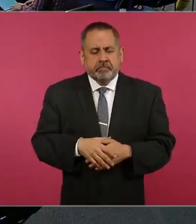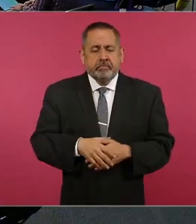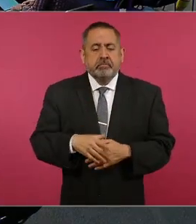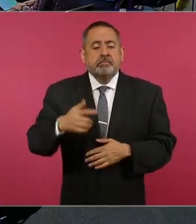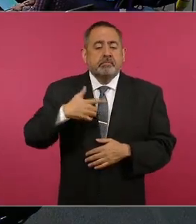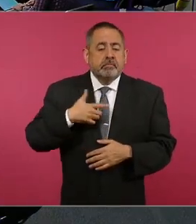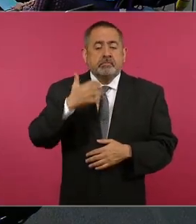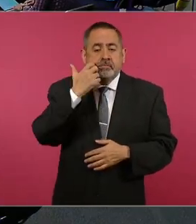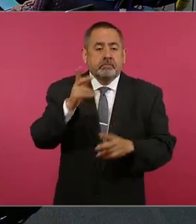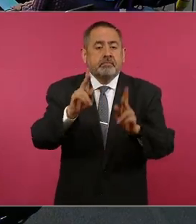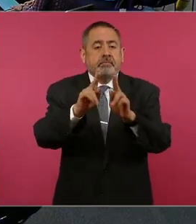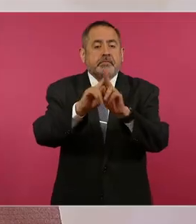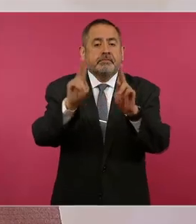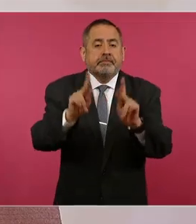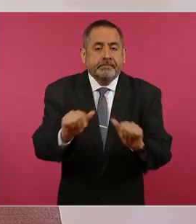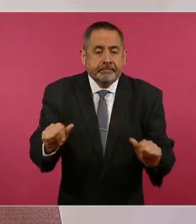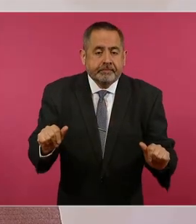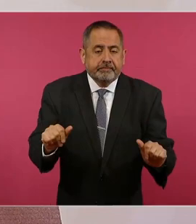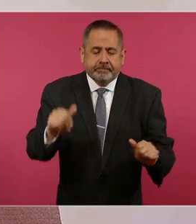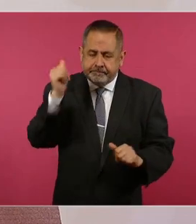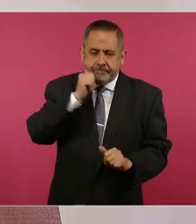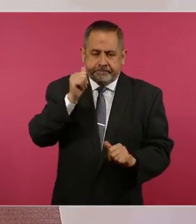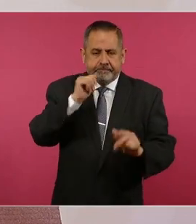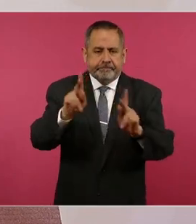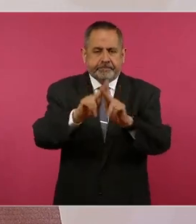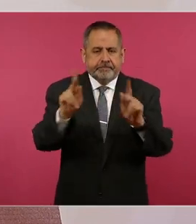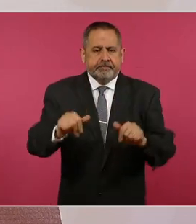favor de la paz siempre